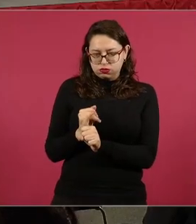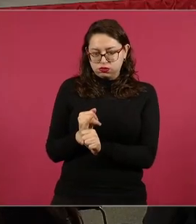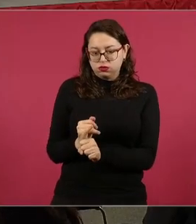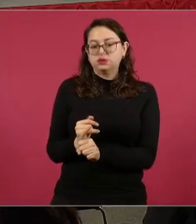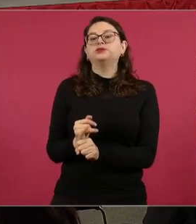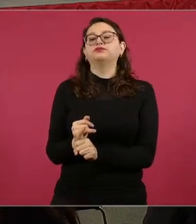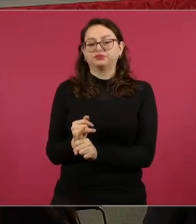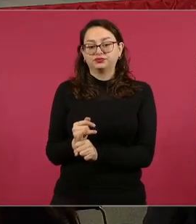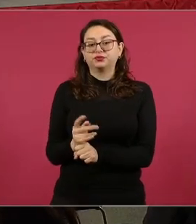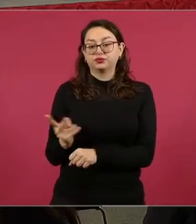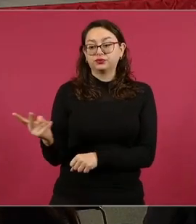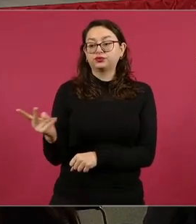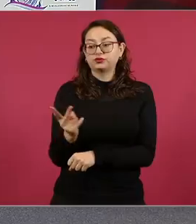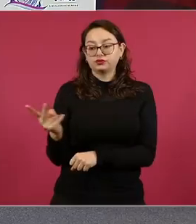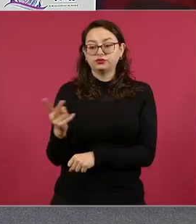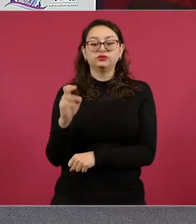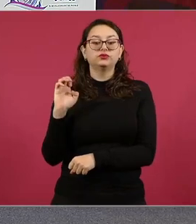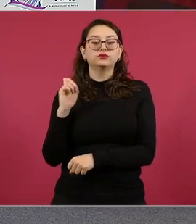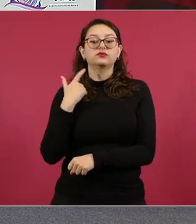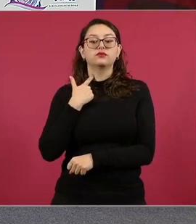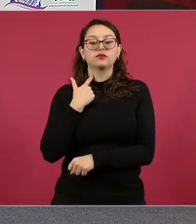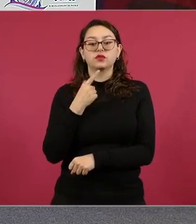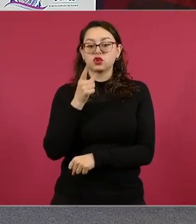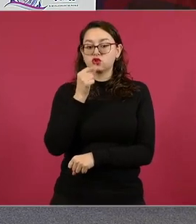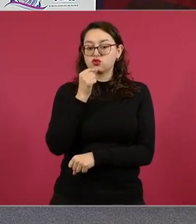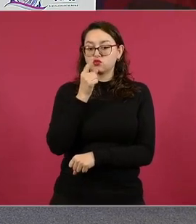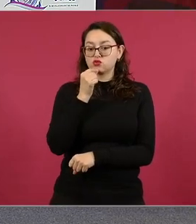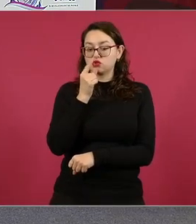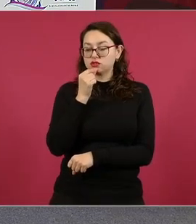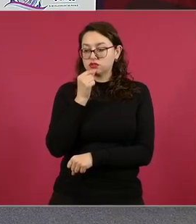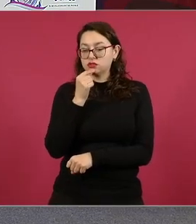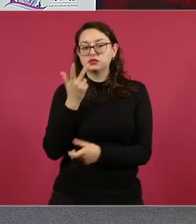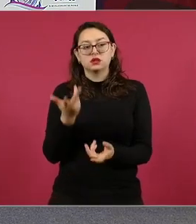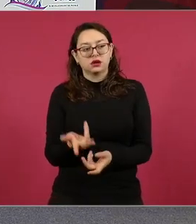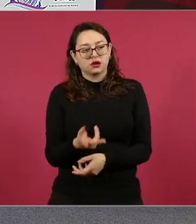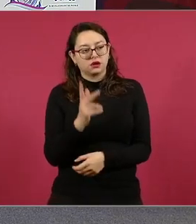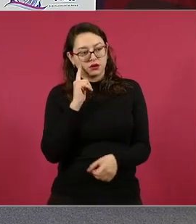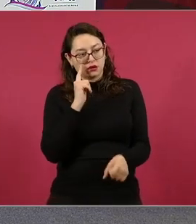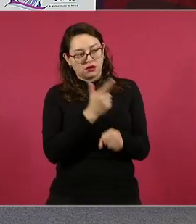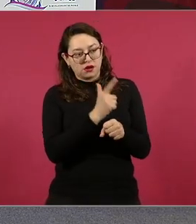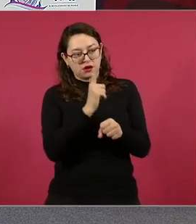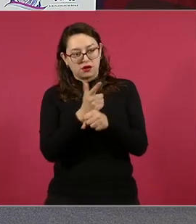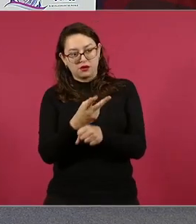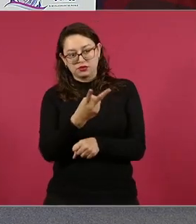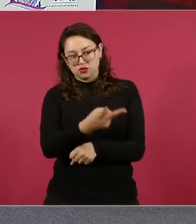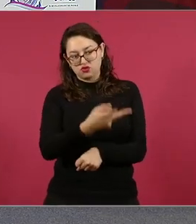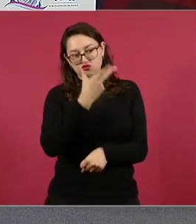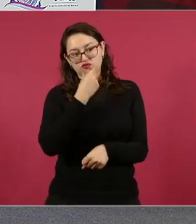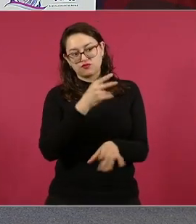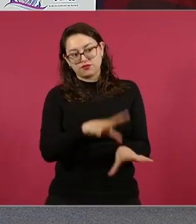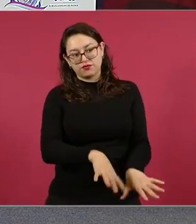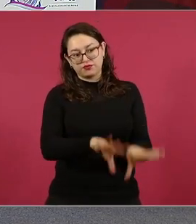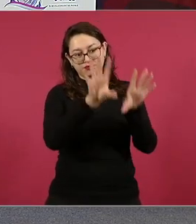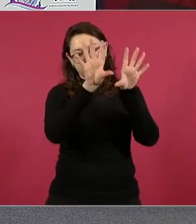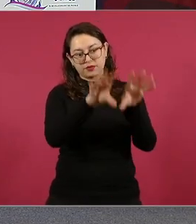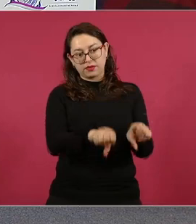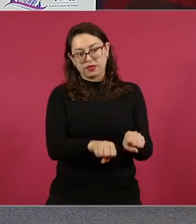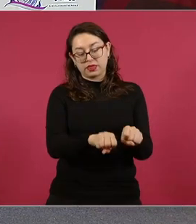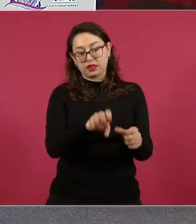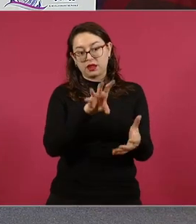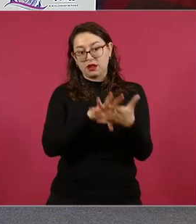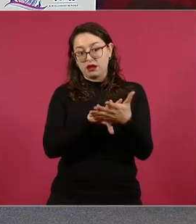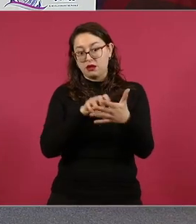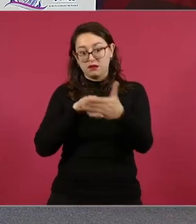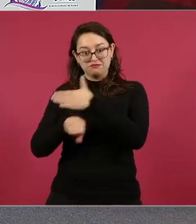dos exagentes habrían detenido a las víctimas al exterior de un Oxxo en la colonia Sierra Azul, pero nunca informaron de